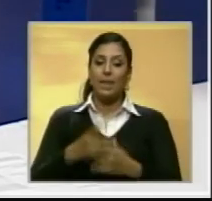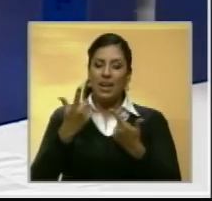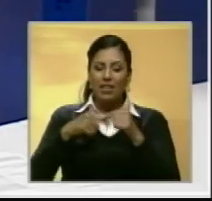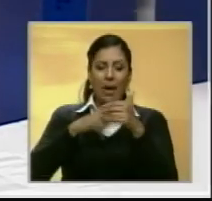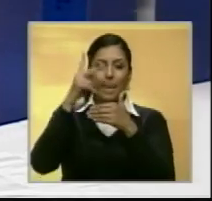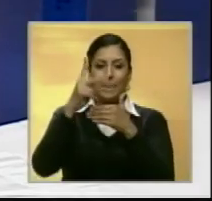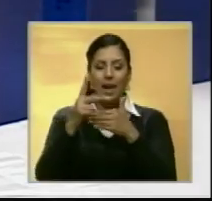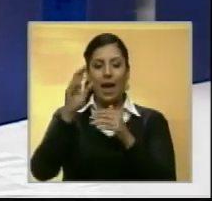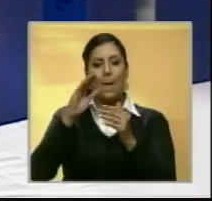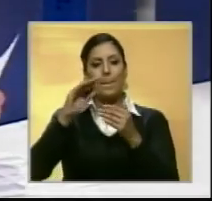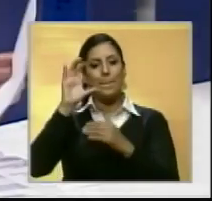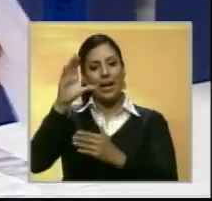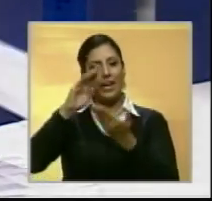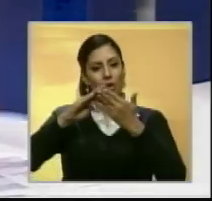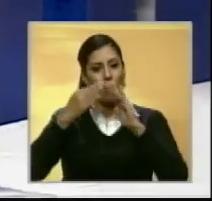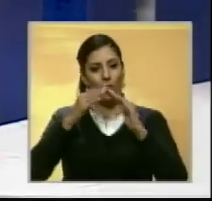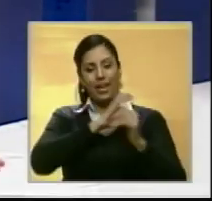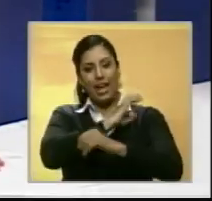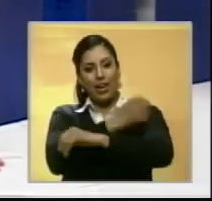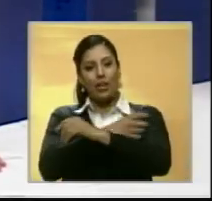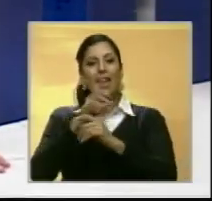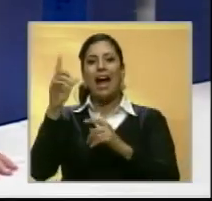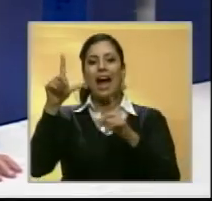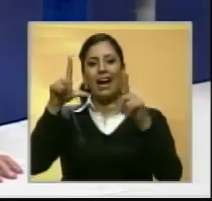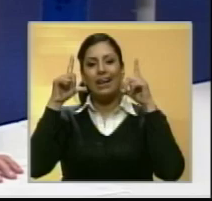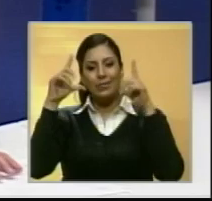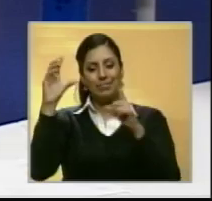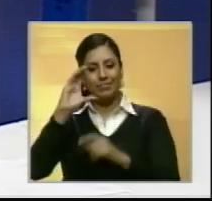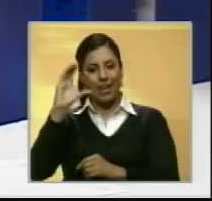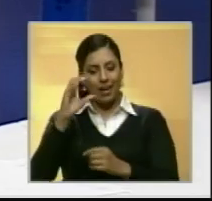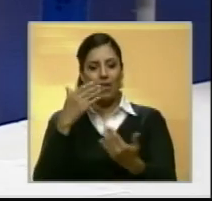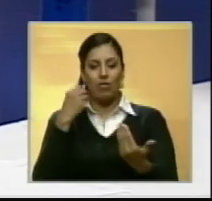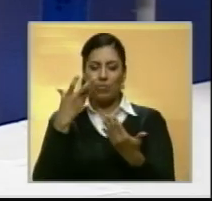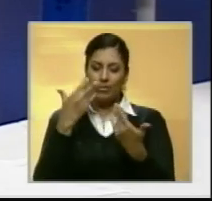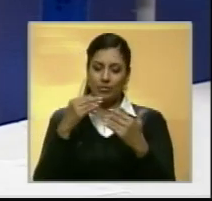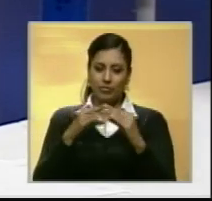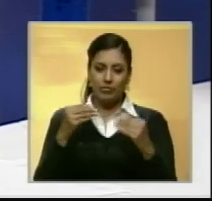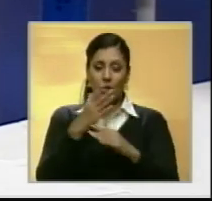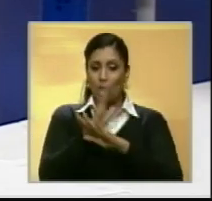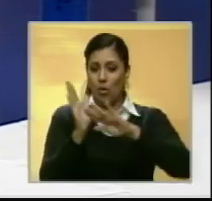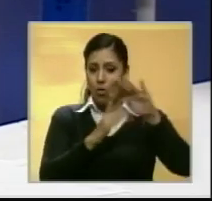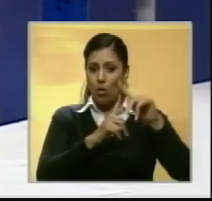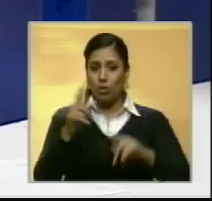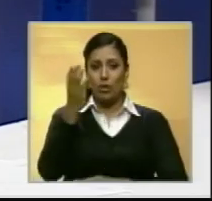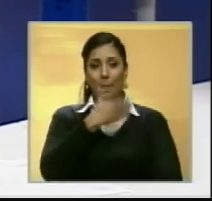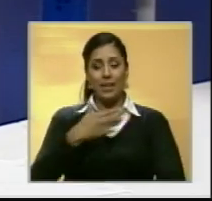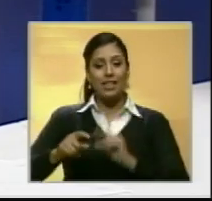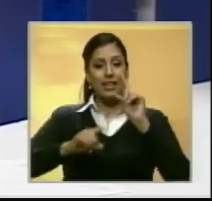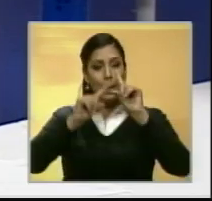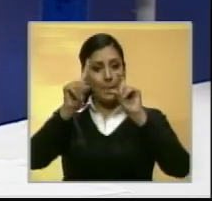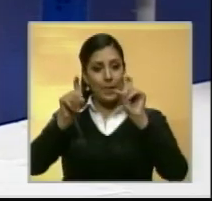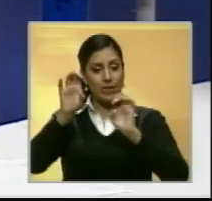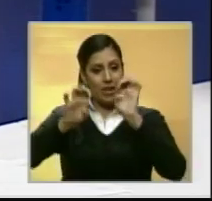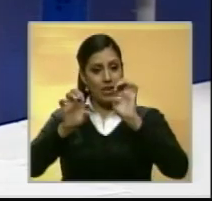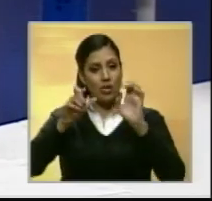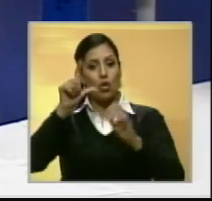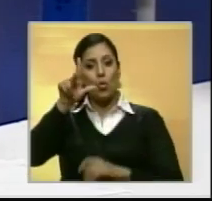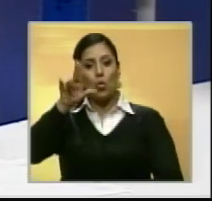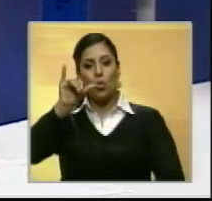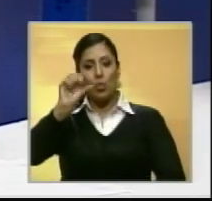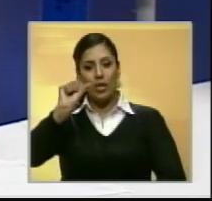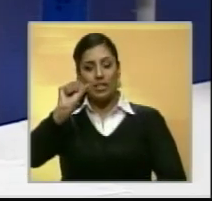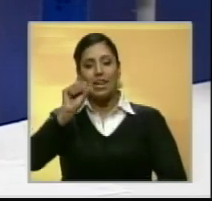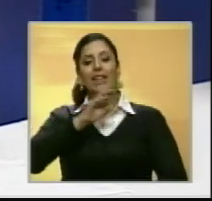el Plan Patria Comunal, la heroica carretera vieja Caracas-La Guaira. Vamos con otras informaciones. El presidente de la encuestadora Data Análisis, Luis Vicente